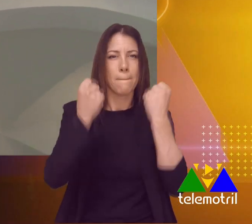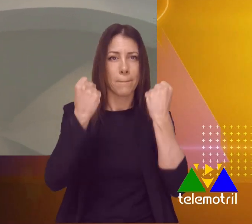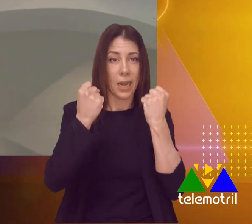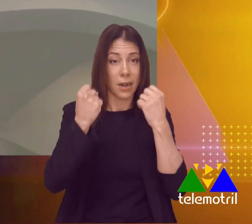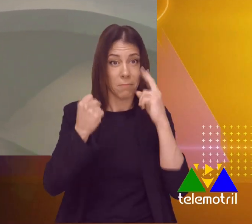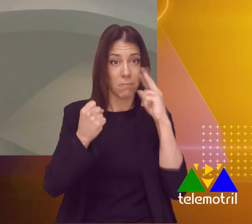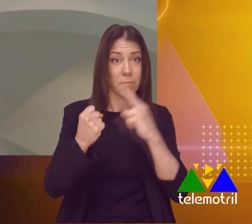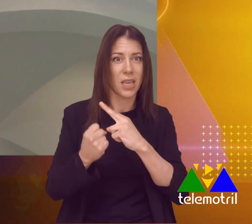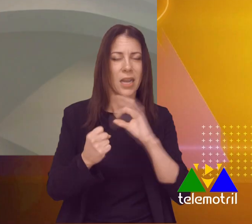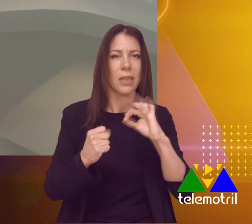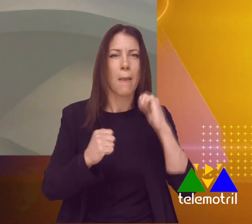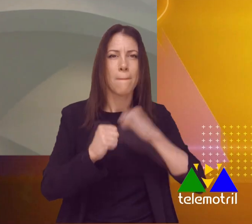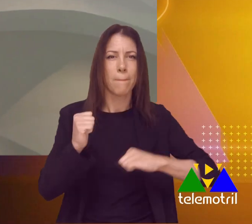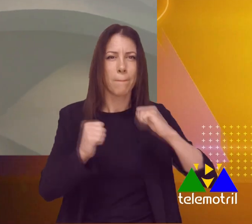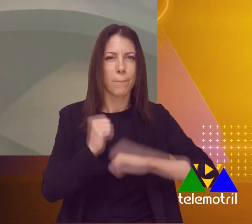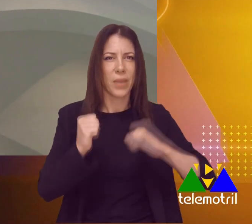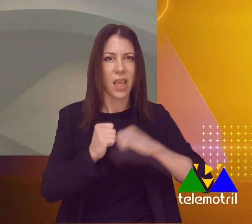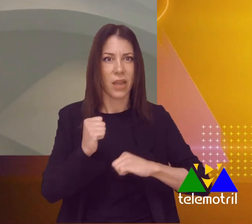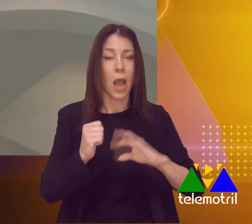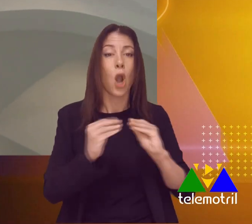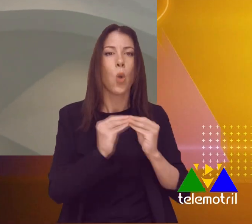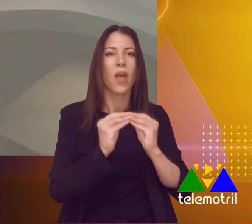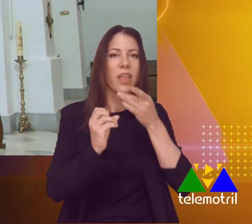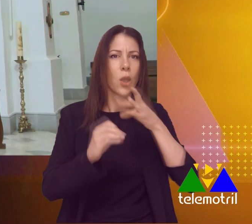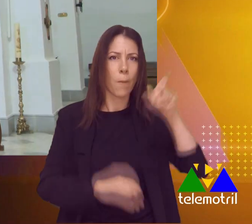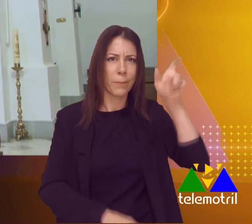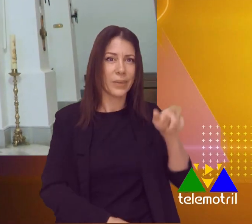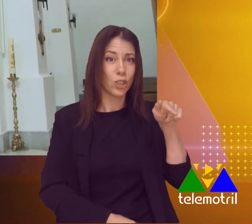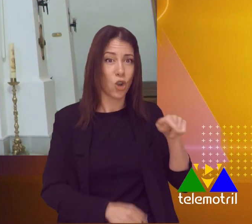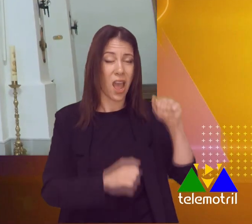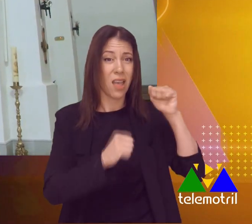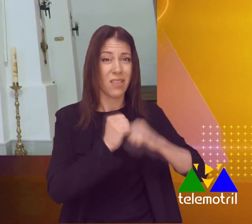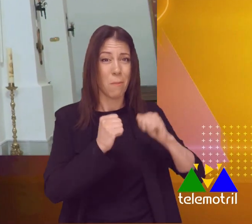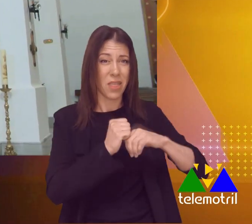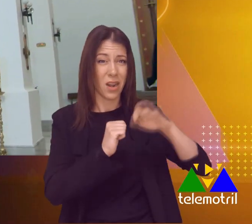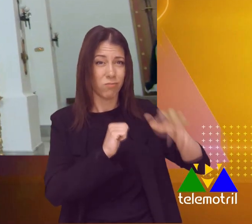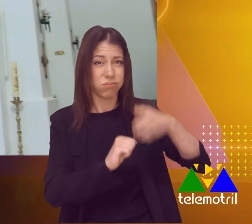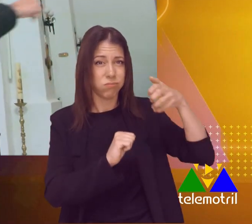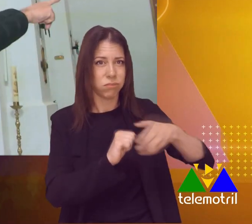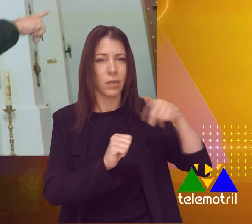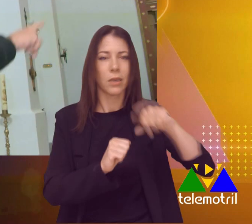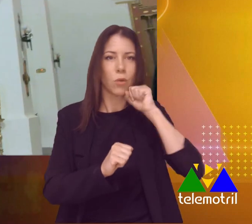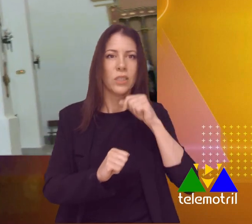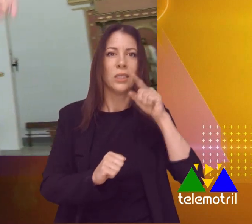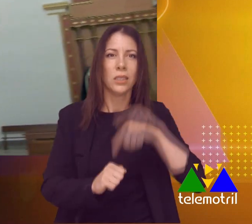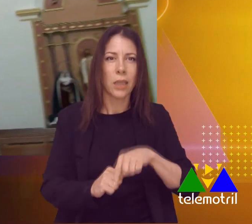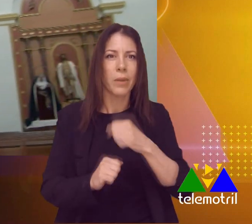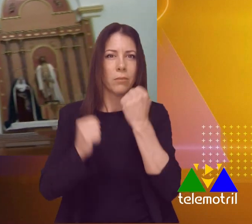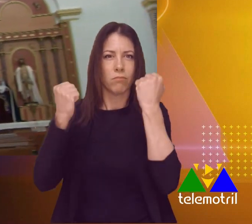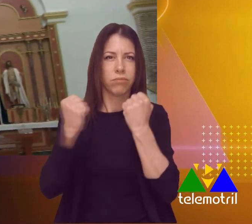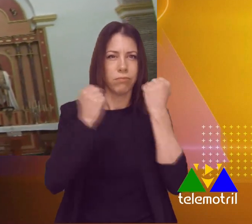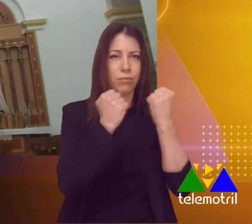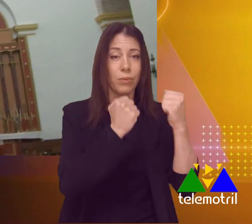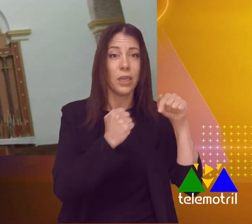son estos 2, que son de piedra, que lo hace un cantero de Motril, y abre un pilar toral, pilar toral, pilar toral y pilar toral,